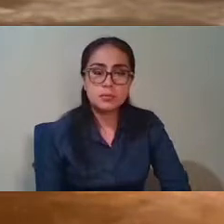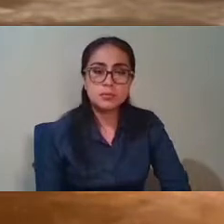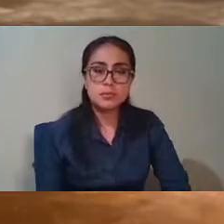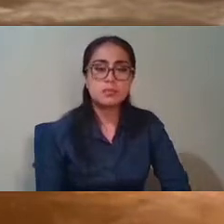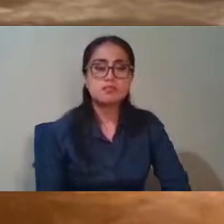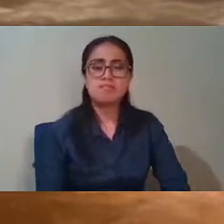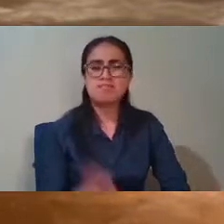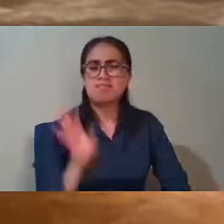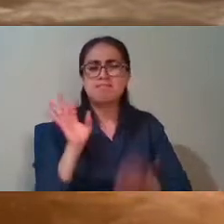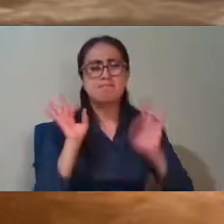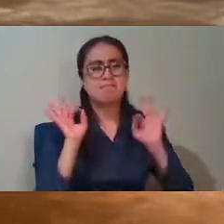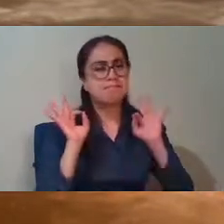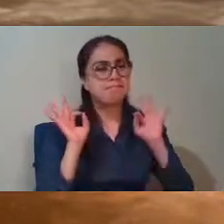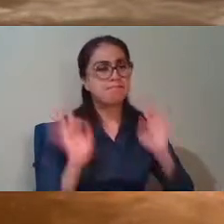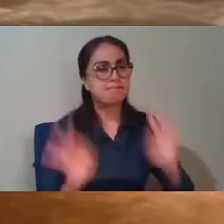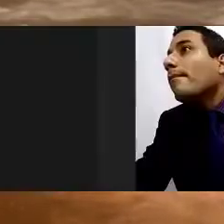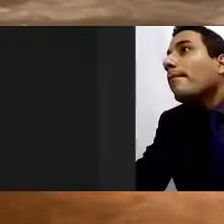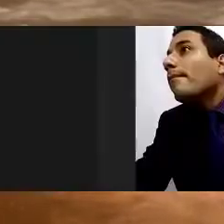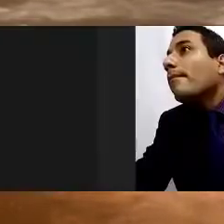Buenísimo.